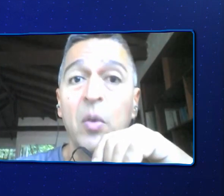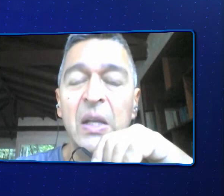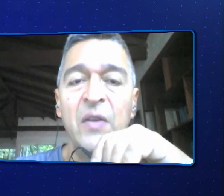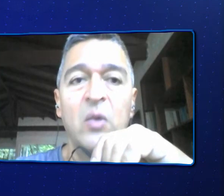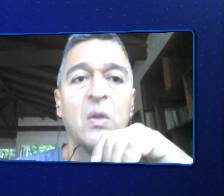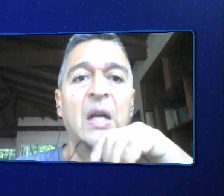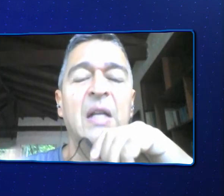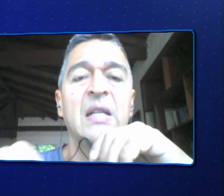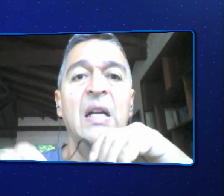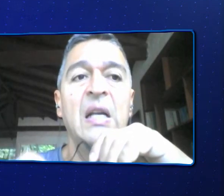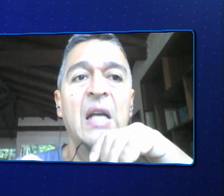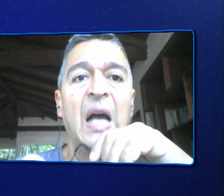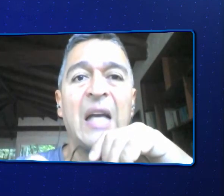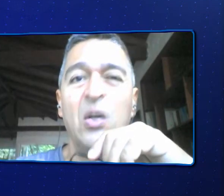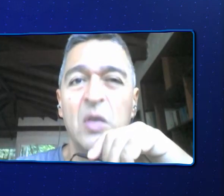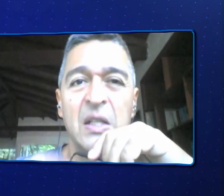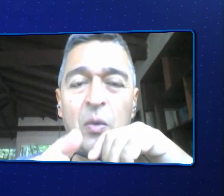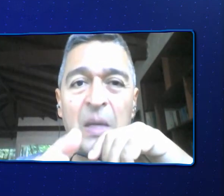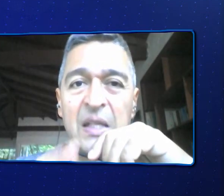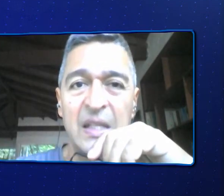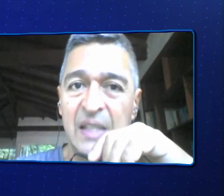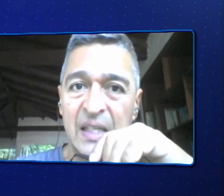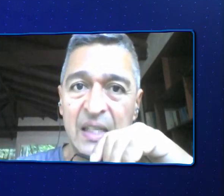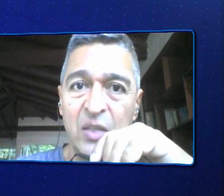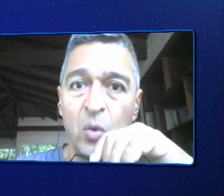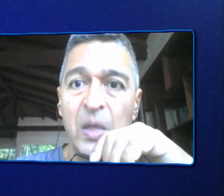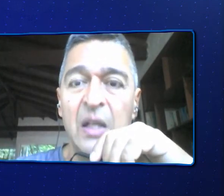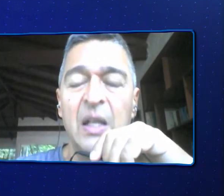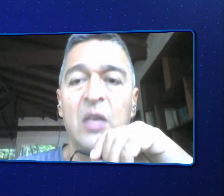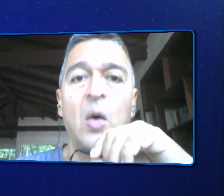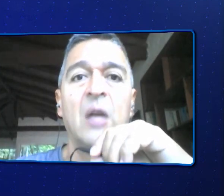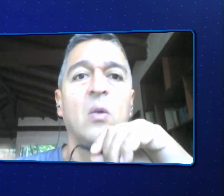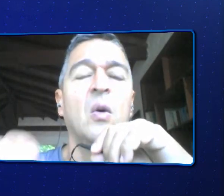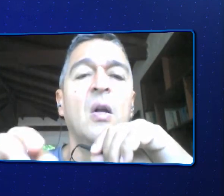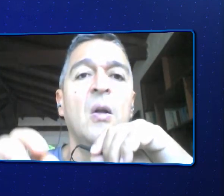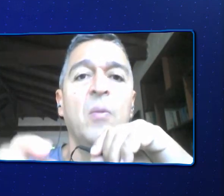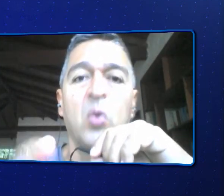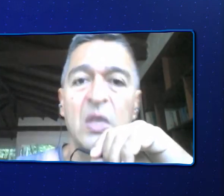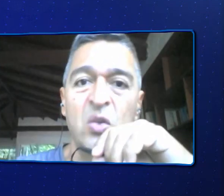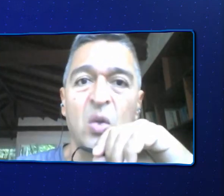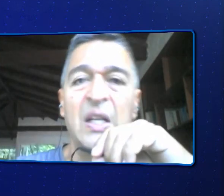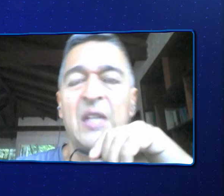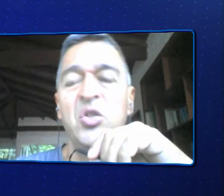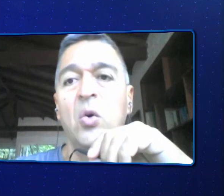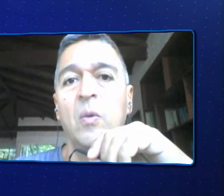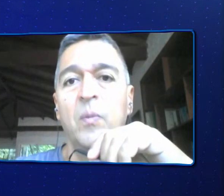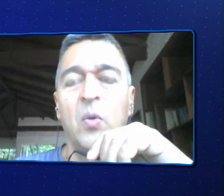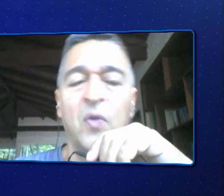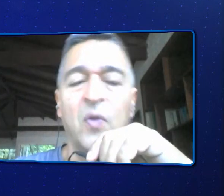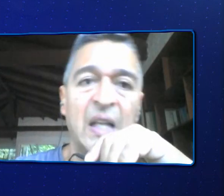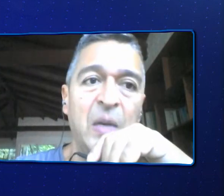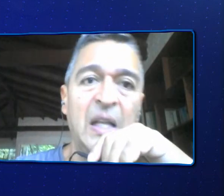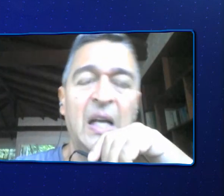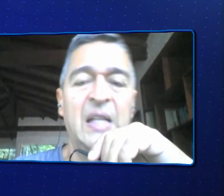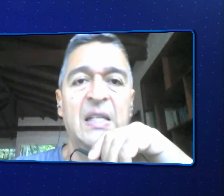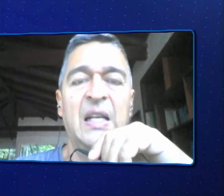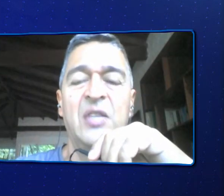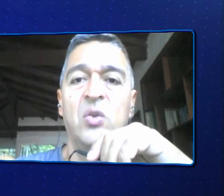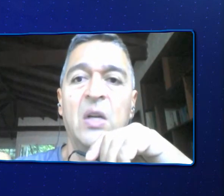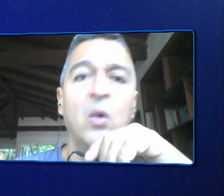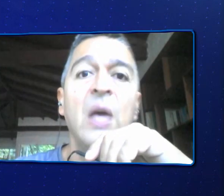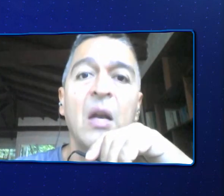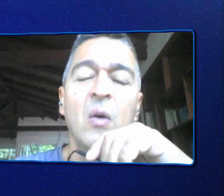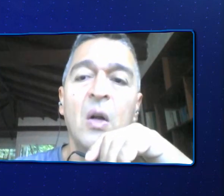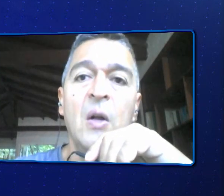hay enormes dificultades hay cosas que no parecen estarse haciendo bien Eduardo por descoordinación por falta de habilidades